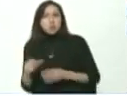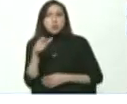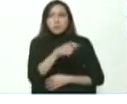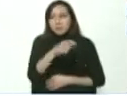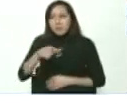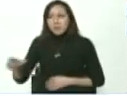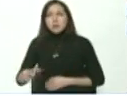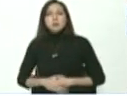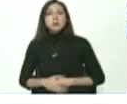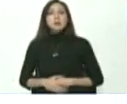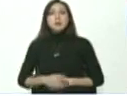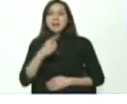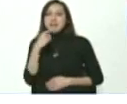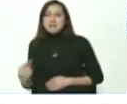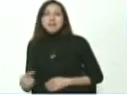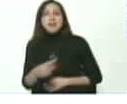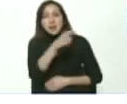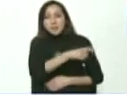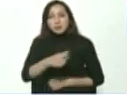Maduro, como dicen ellos.